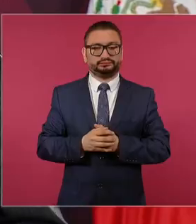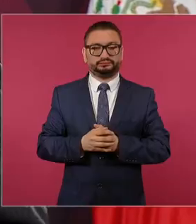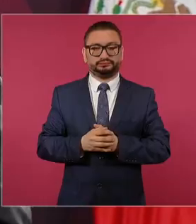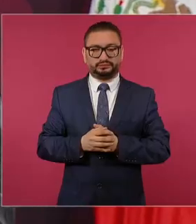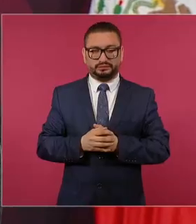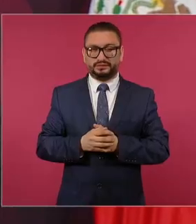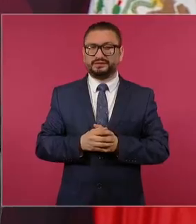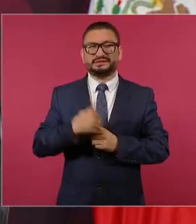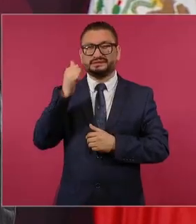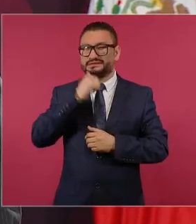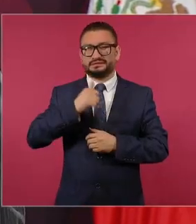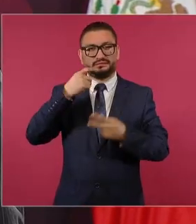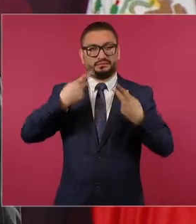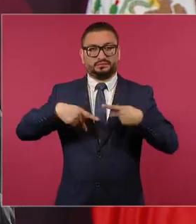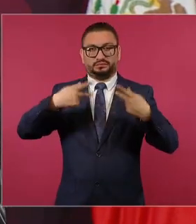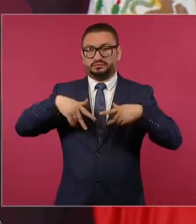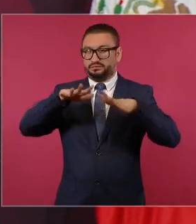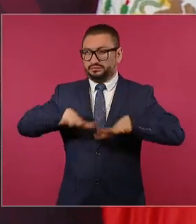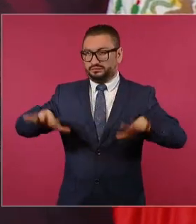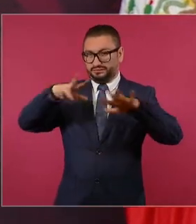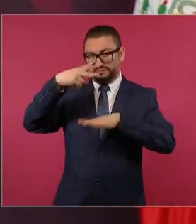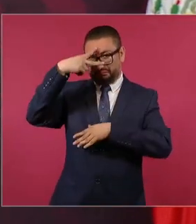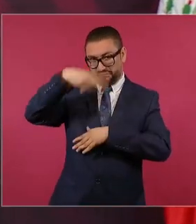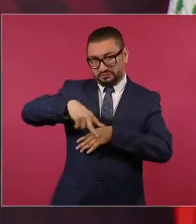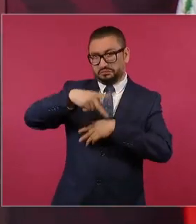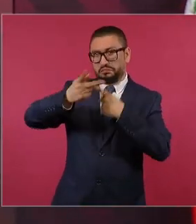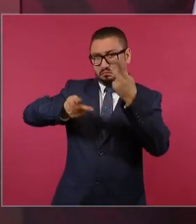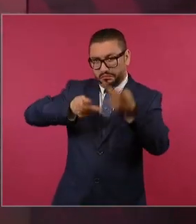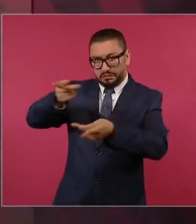Y hay que preguntarle al pueblo.